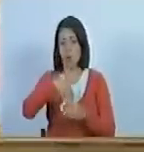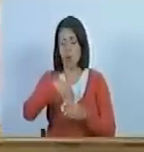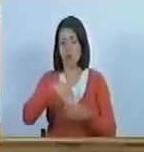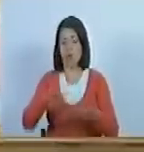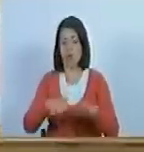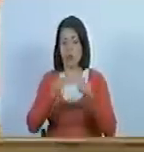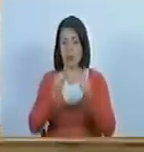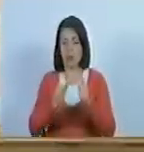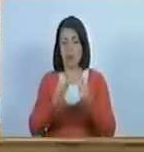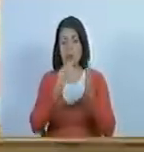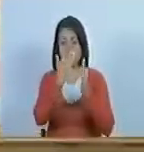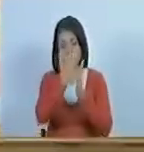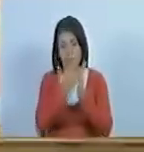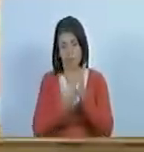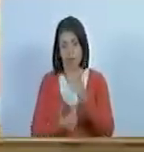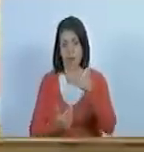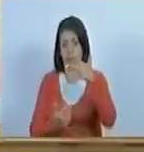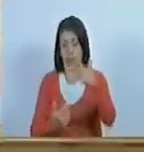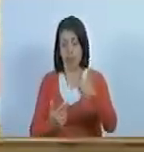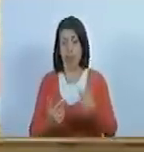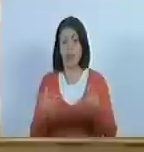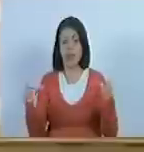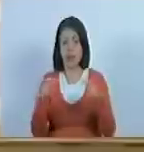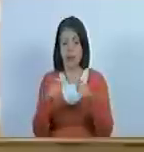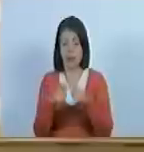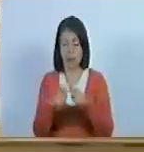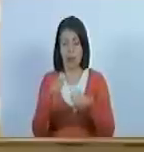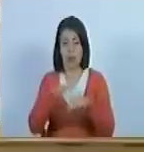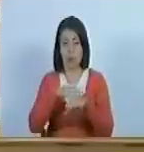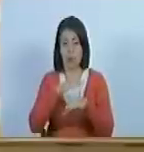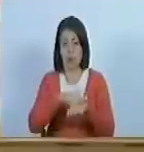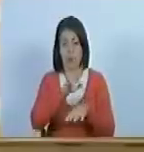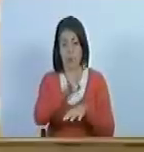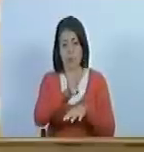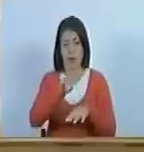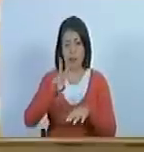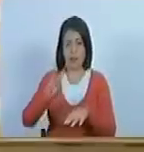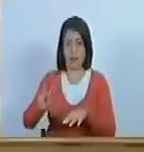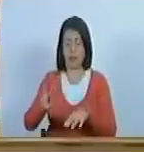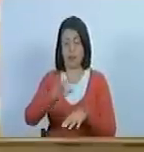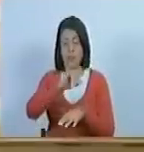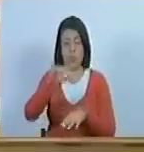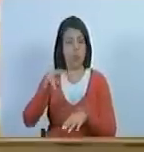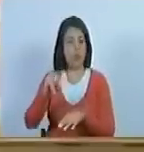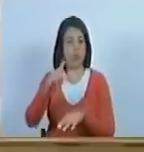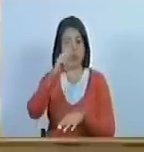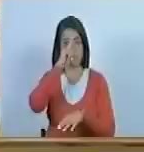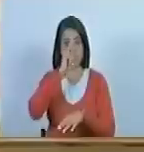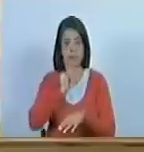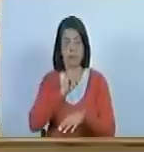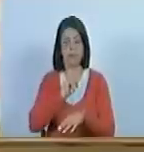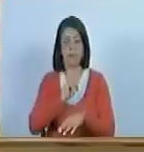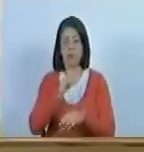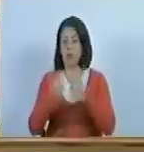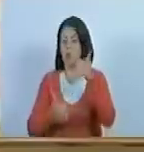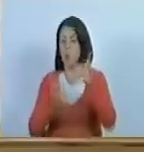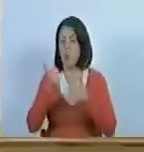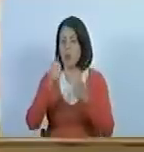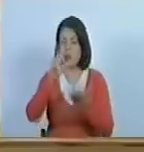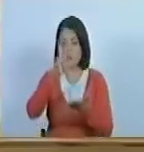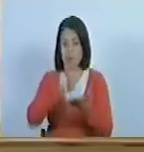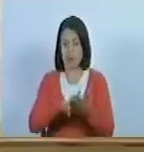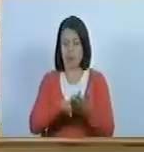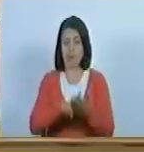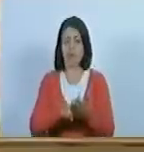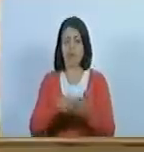ante el punto 3 del orden del día de la sesión ordinaria del día jueves 22 de junio del presente año, en relación a la aprobación